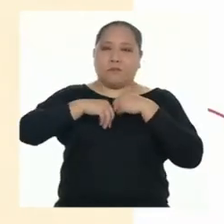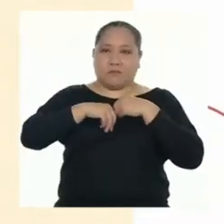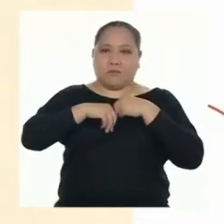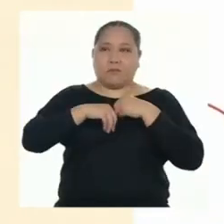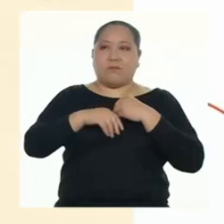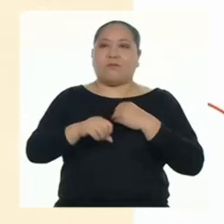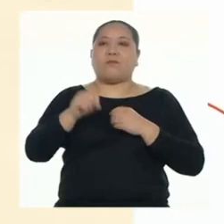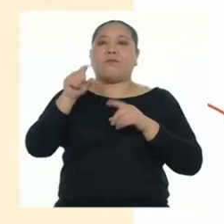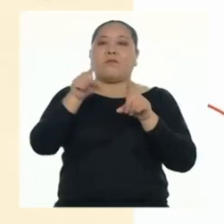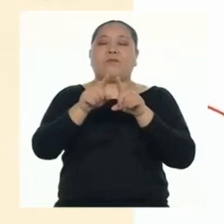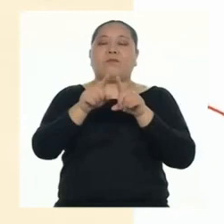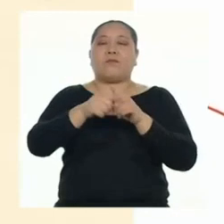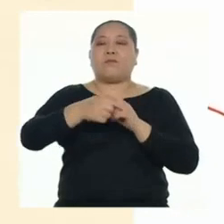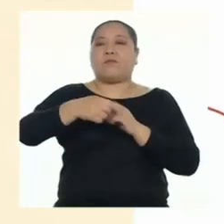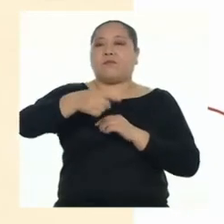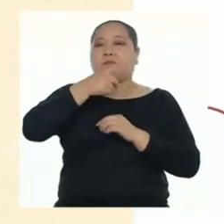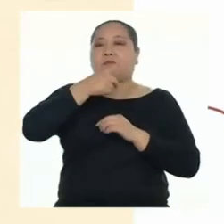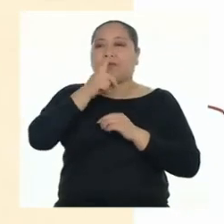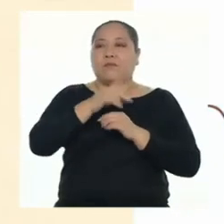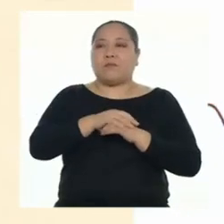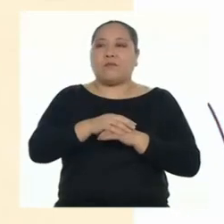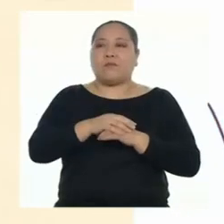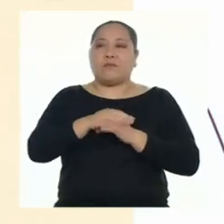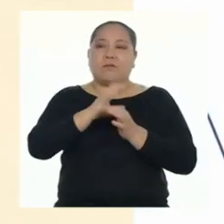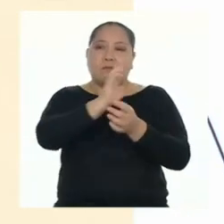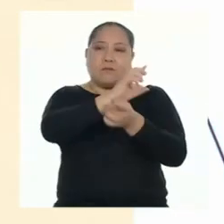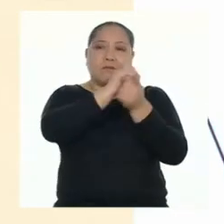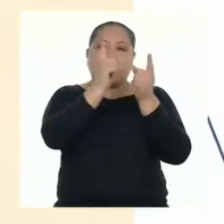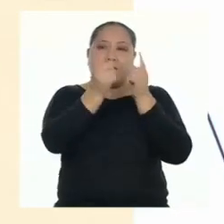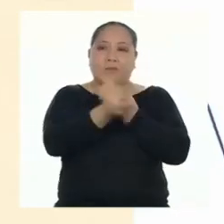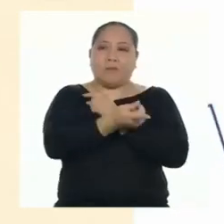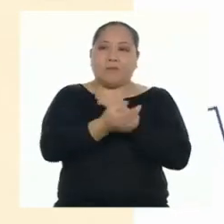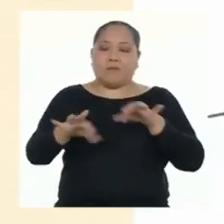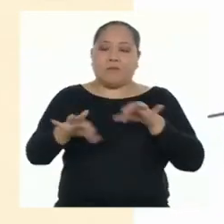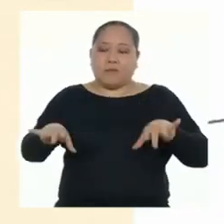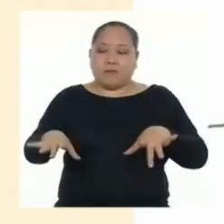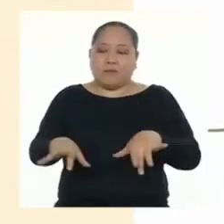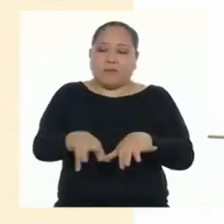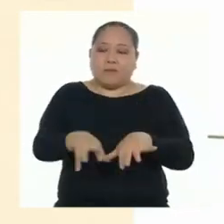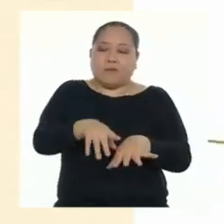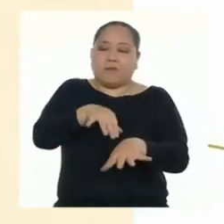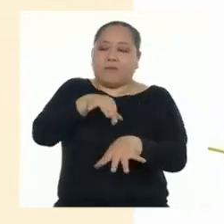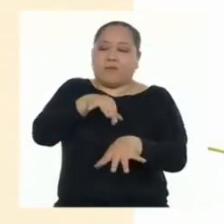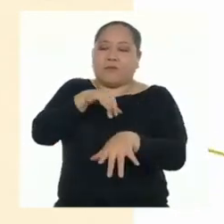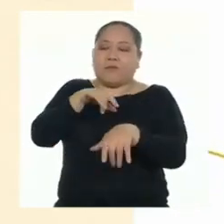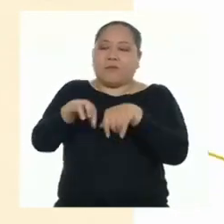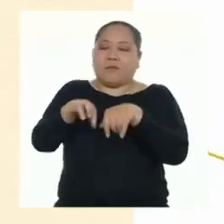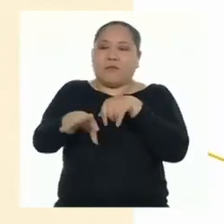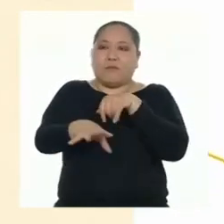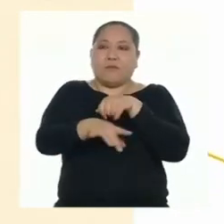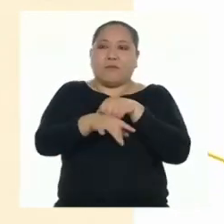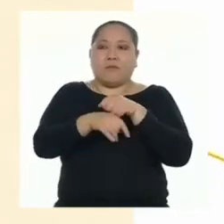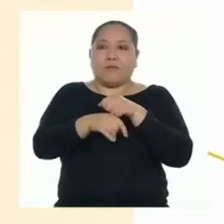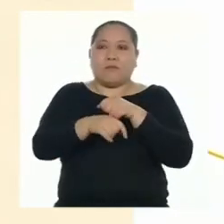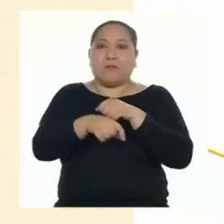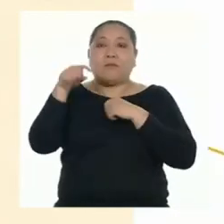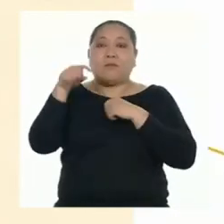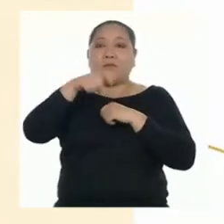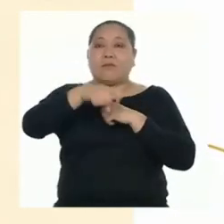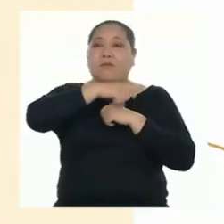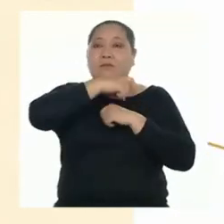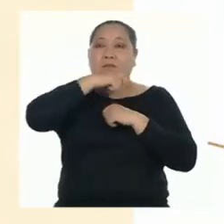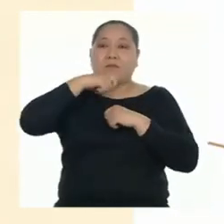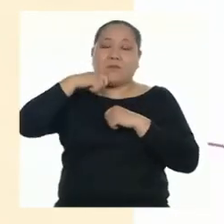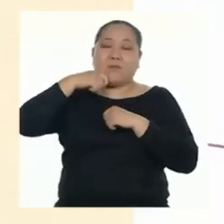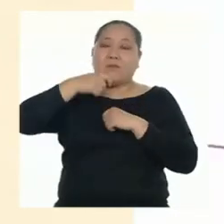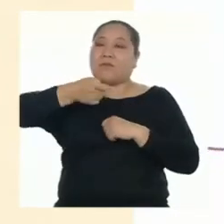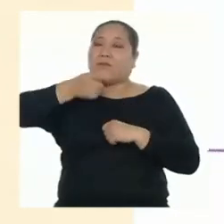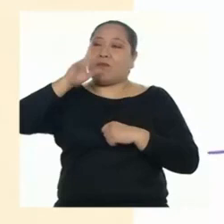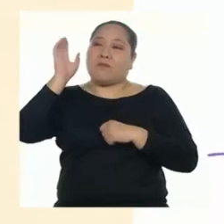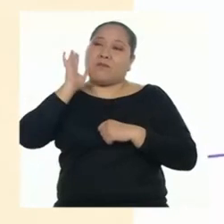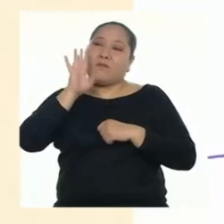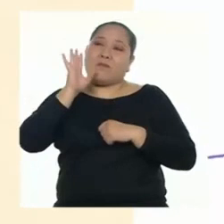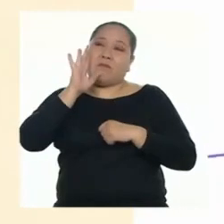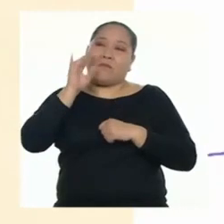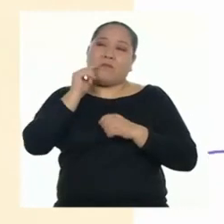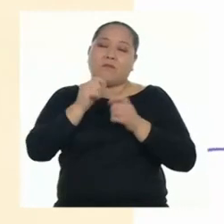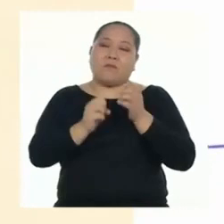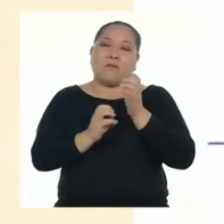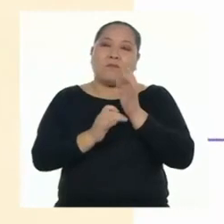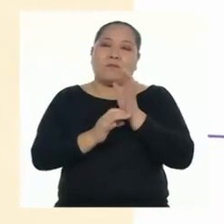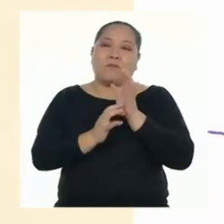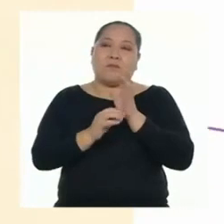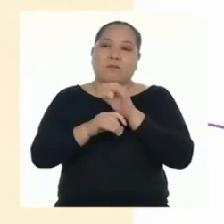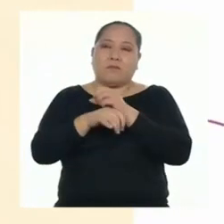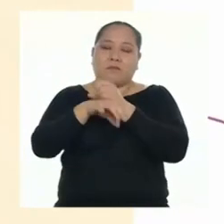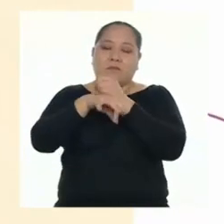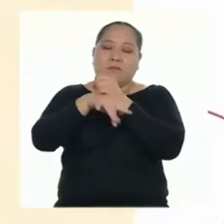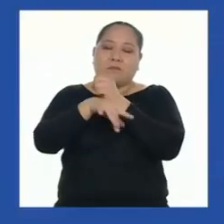Además, el agua es un disolvente que mueve minerales del suelo a través de la planta. Cuando el suelo se seca o el agua está contaminada, el crecimiento